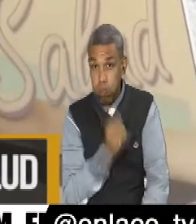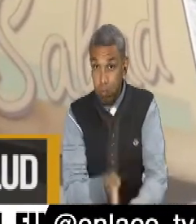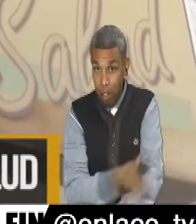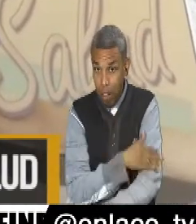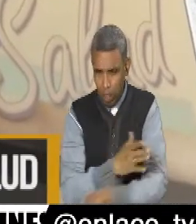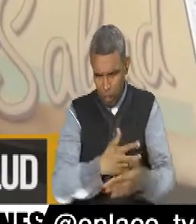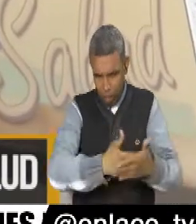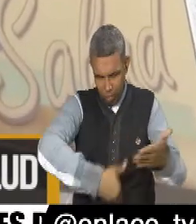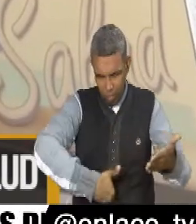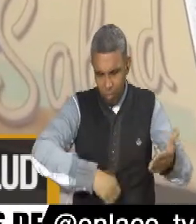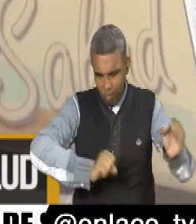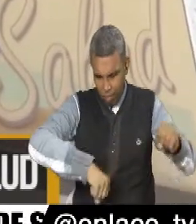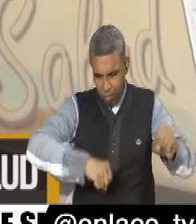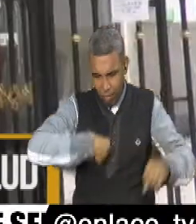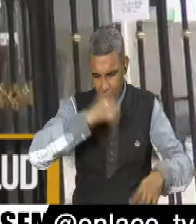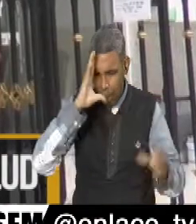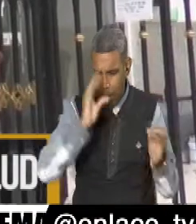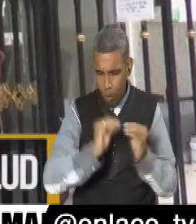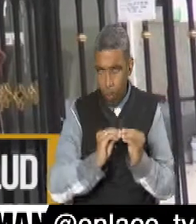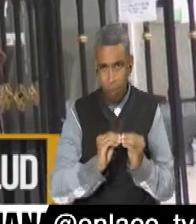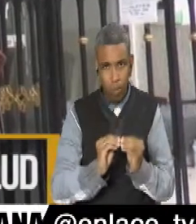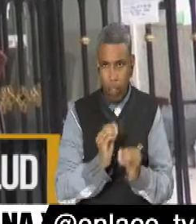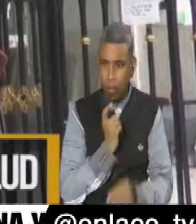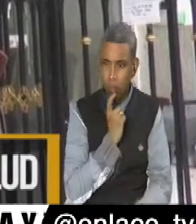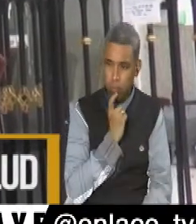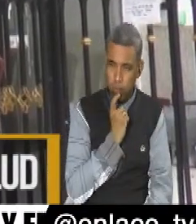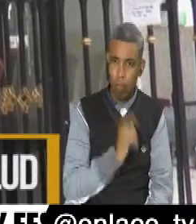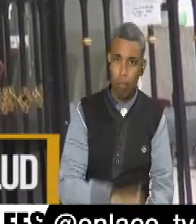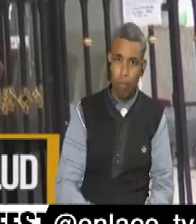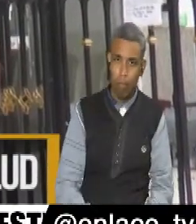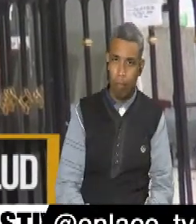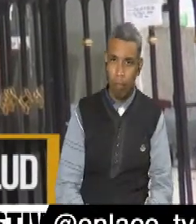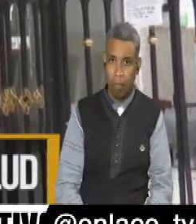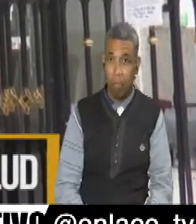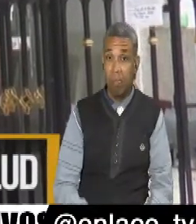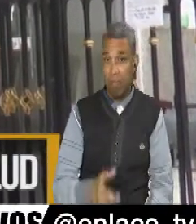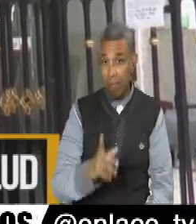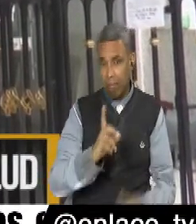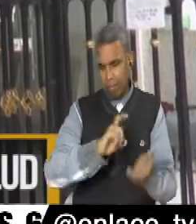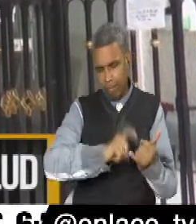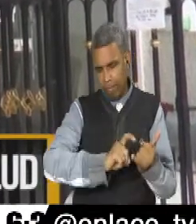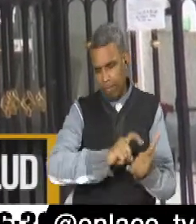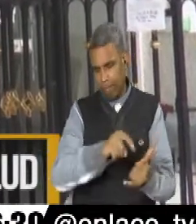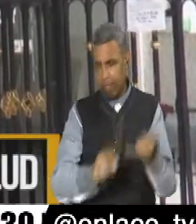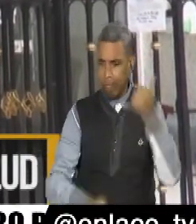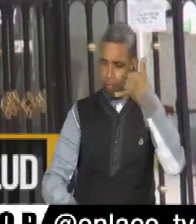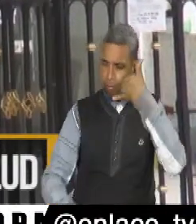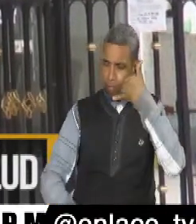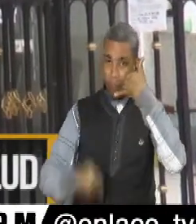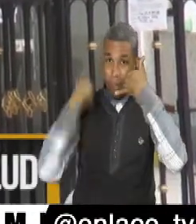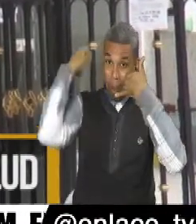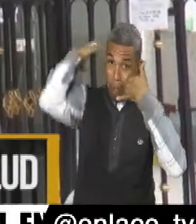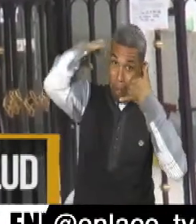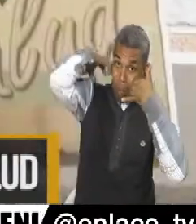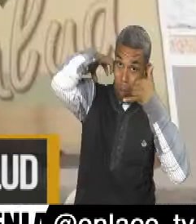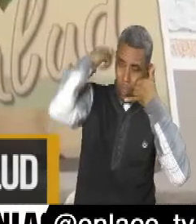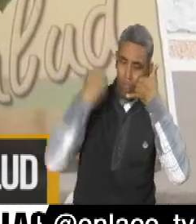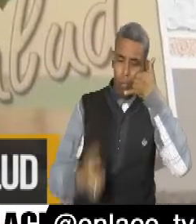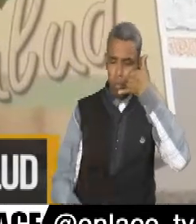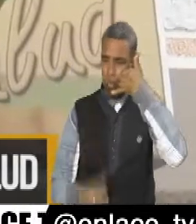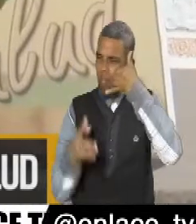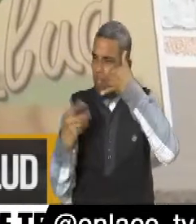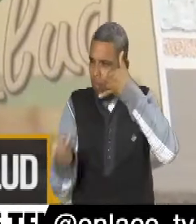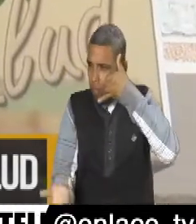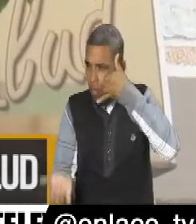hice nuevamente al señor Jorge Olano, gerente de EMDI Salud en la ciudad de Montería, logramos hacia